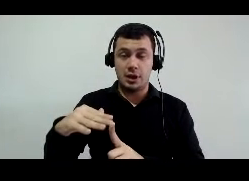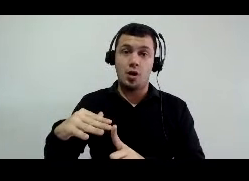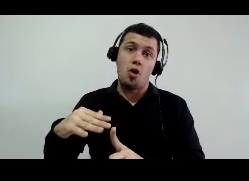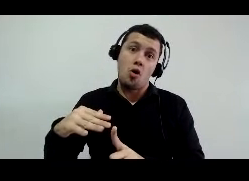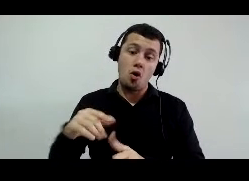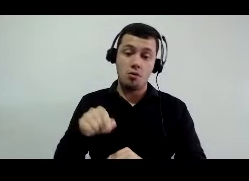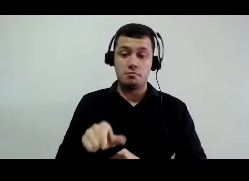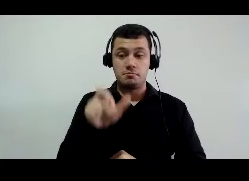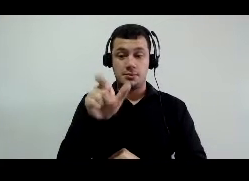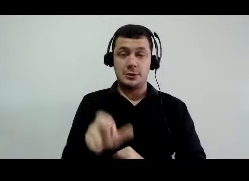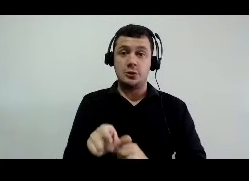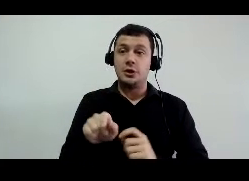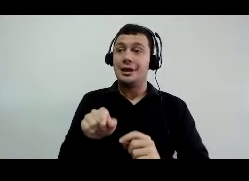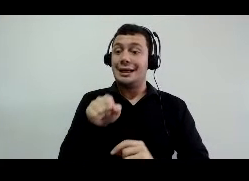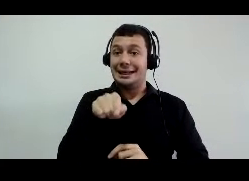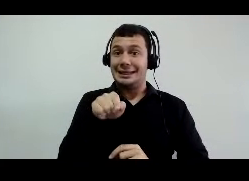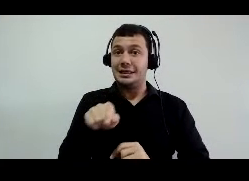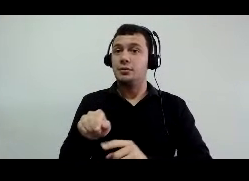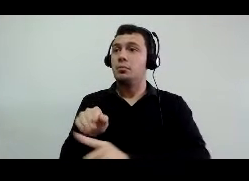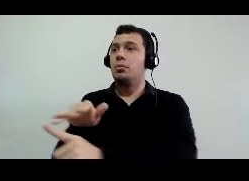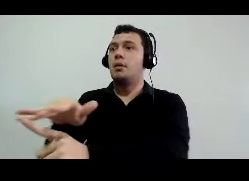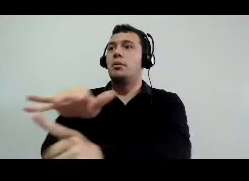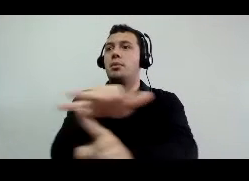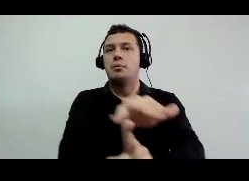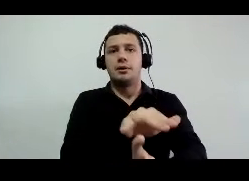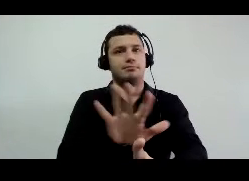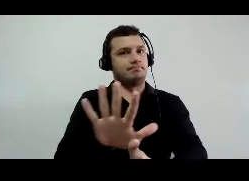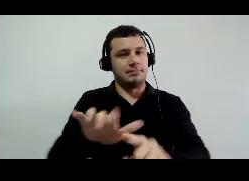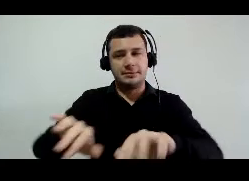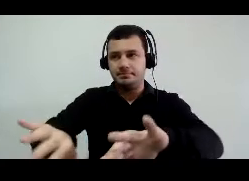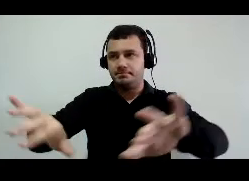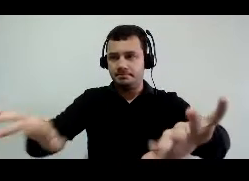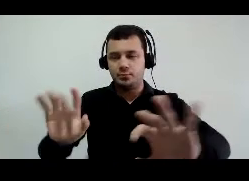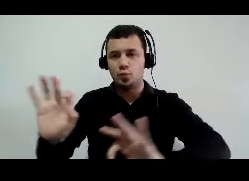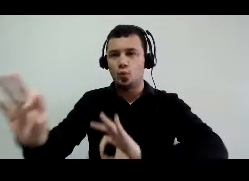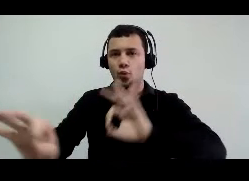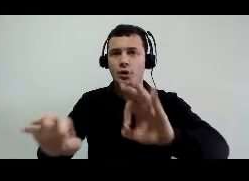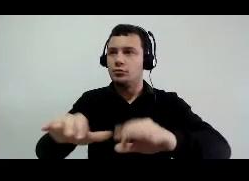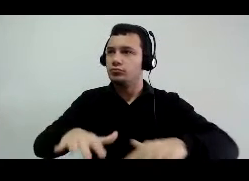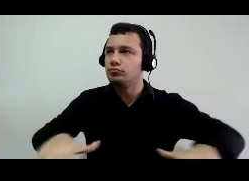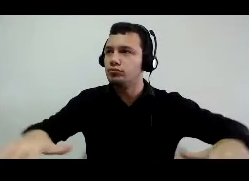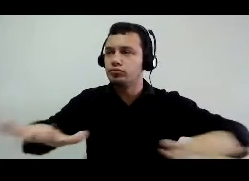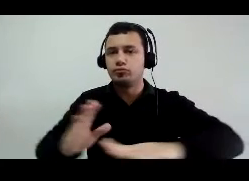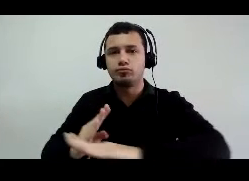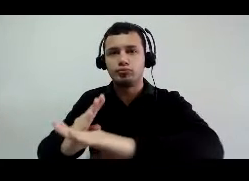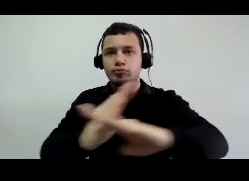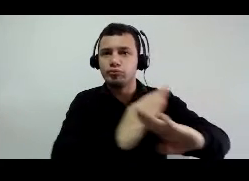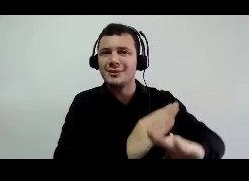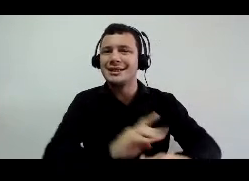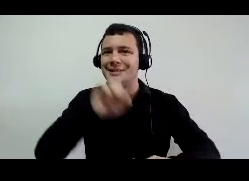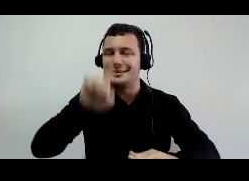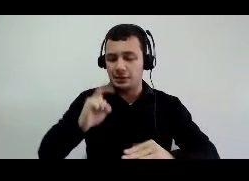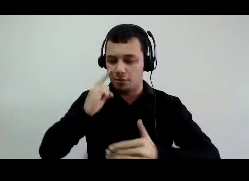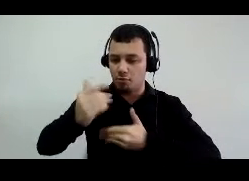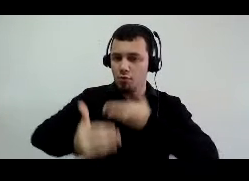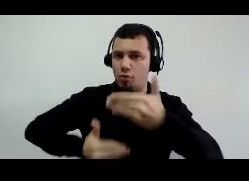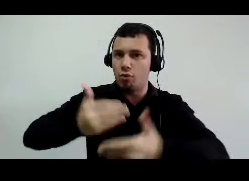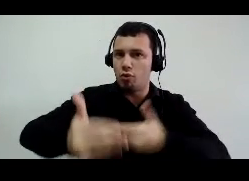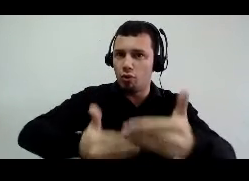demandan servicio. Entonces, nosotros tenemos que tener una cantidad de elementos, de estructuras, de procesos, ¿cierto?,